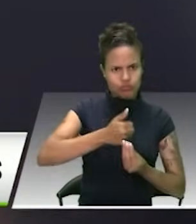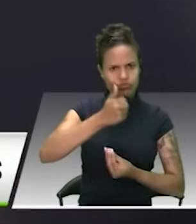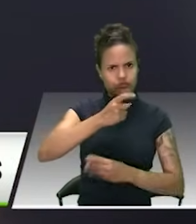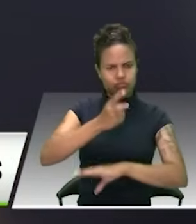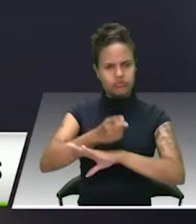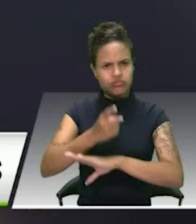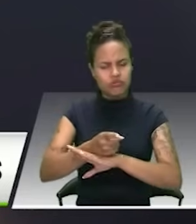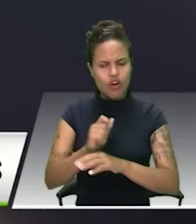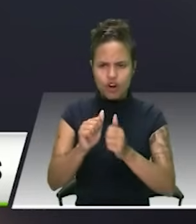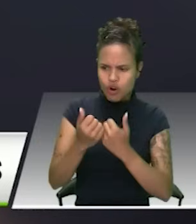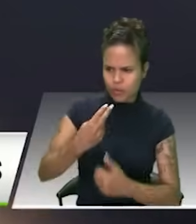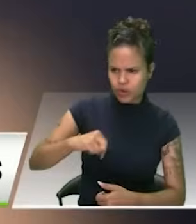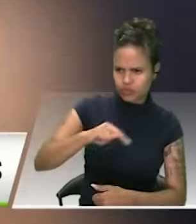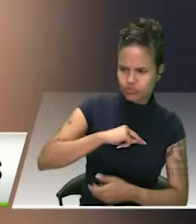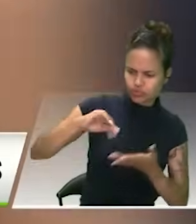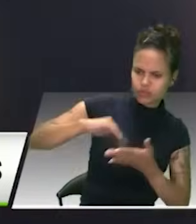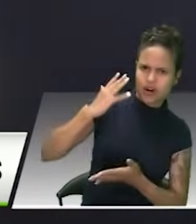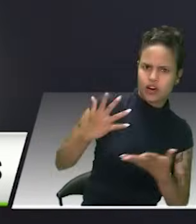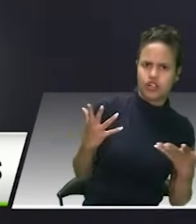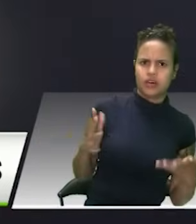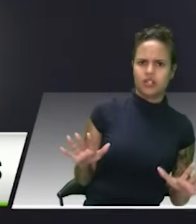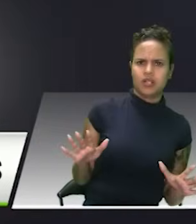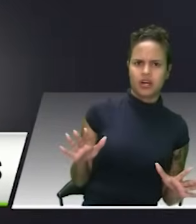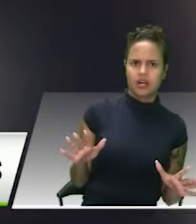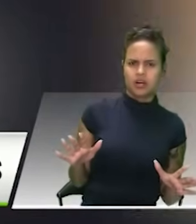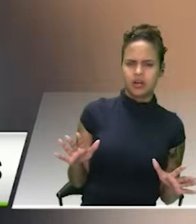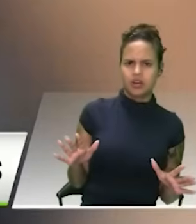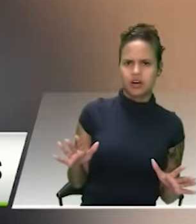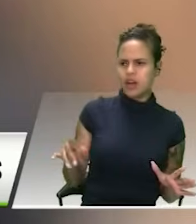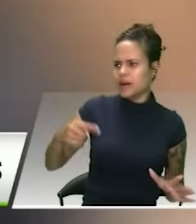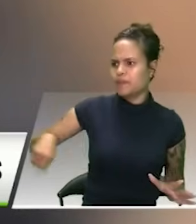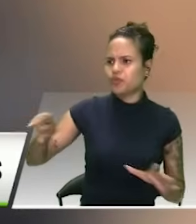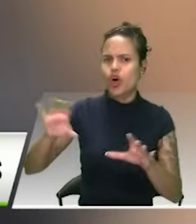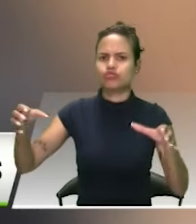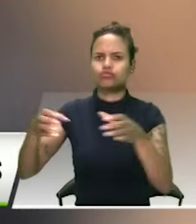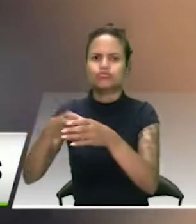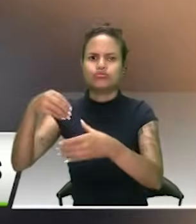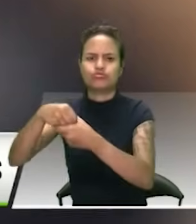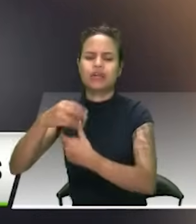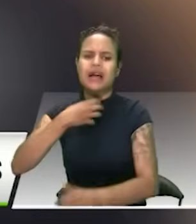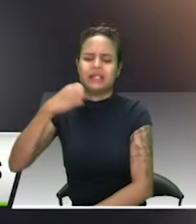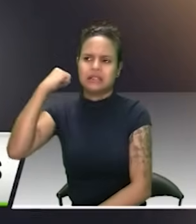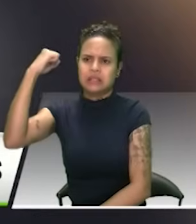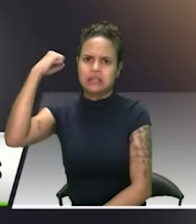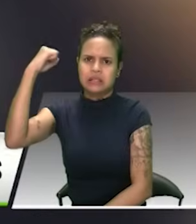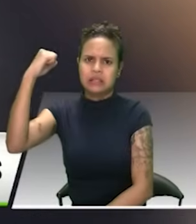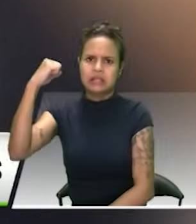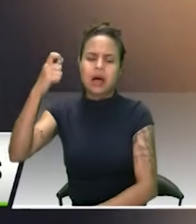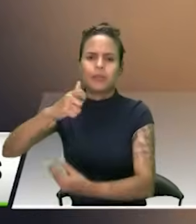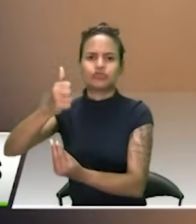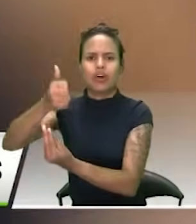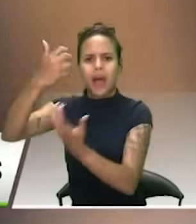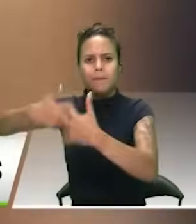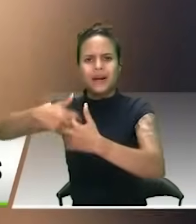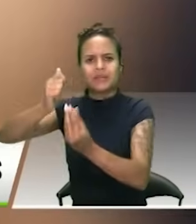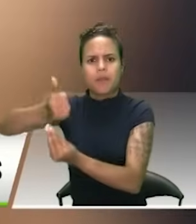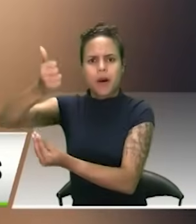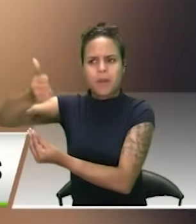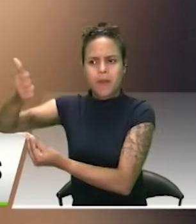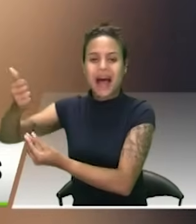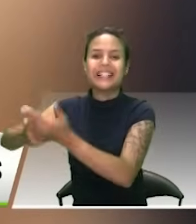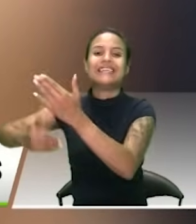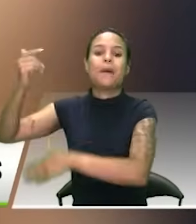nosotros los gerentes? Y se sindicalizaron los gerentes y crearon entonces lo que se llamó el sindicato